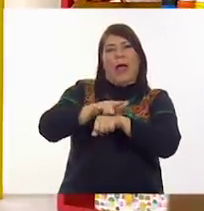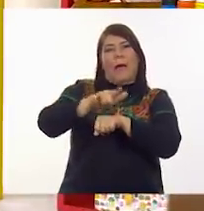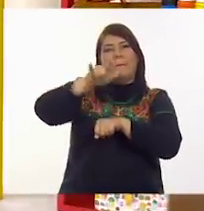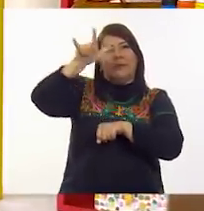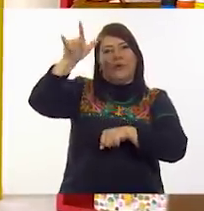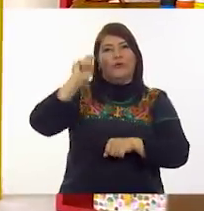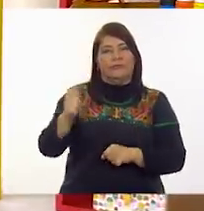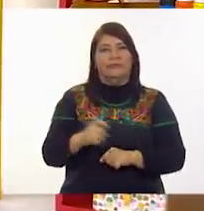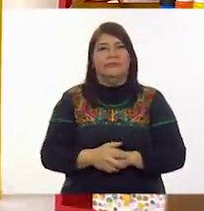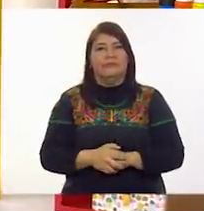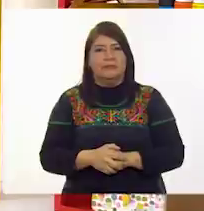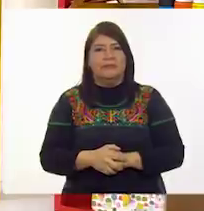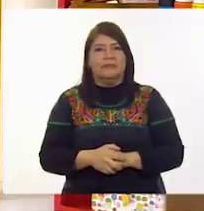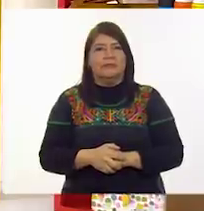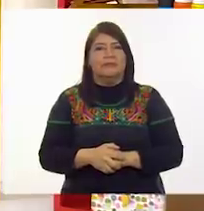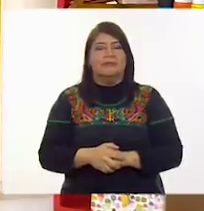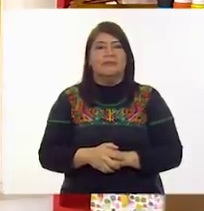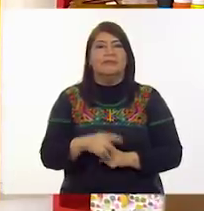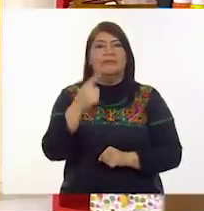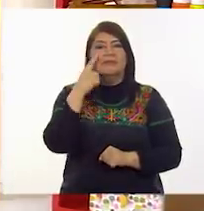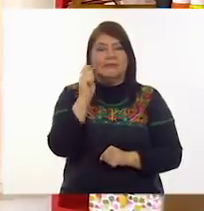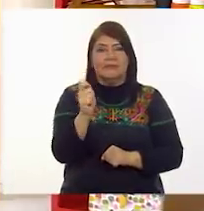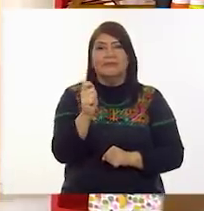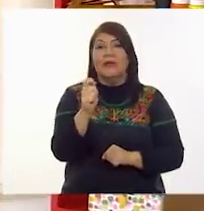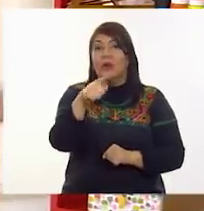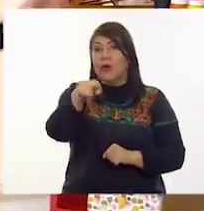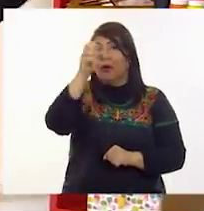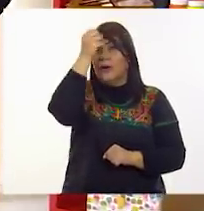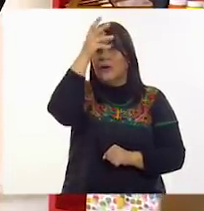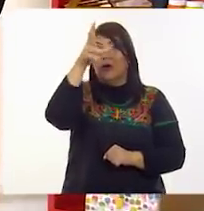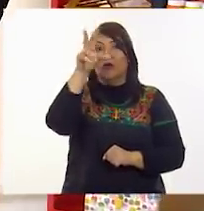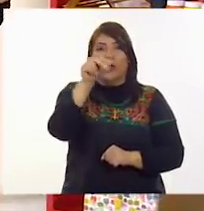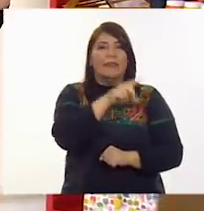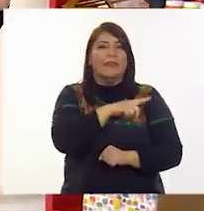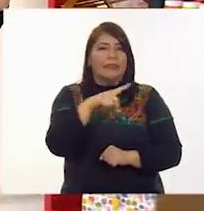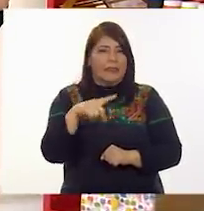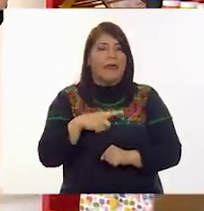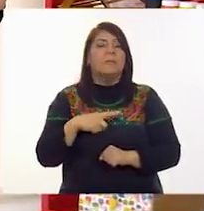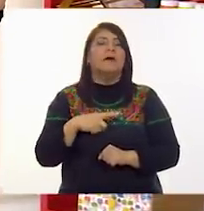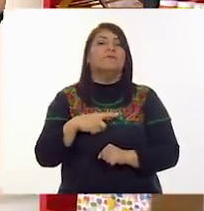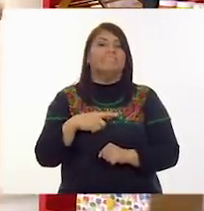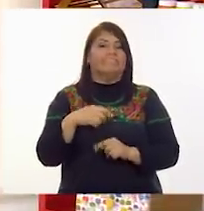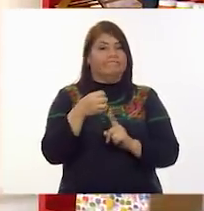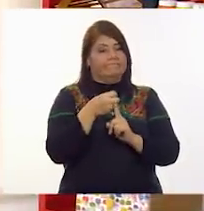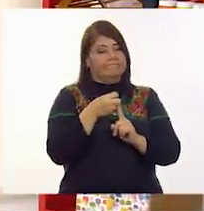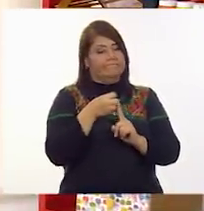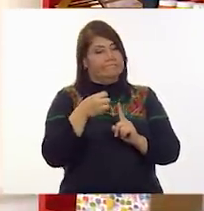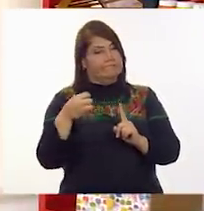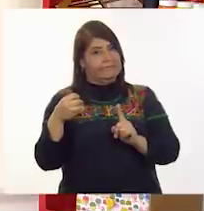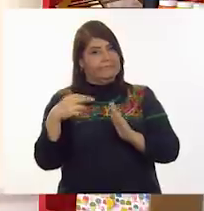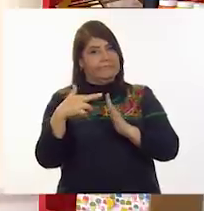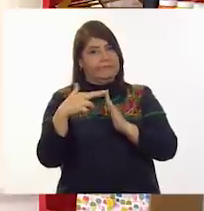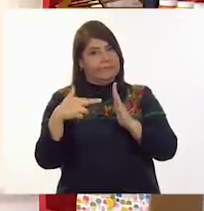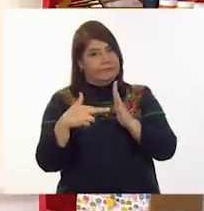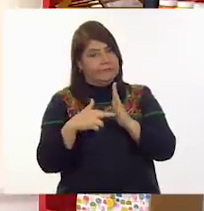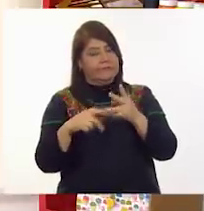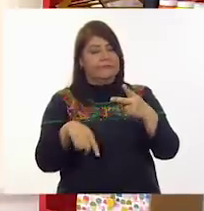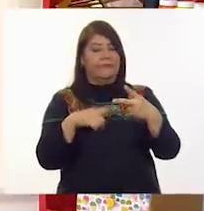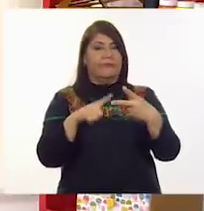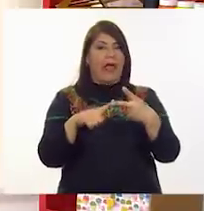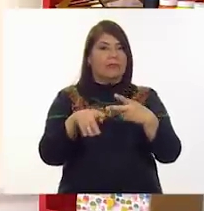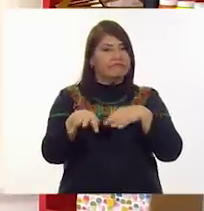Recuerden no olvidar traer consigo disciplina, horas de